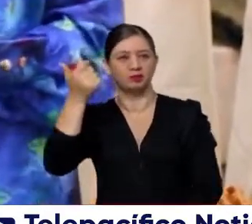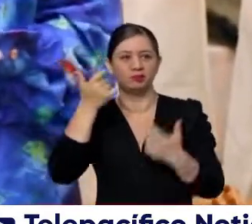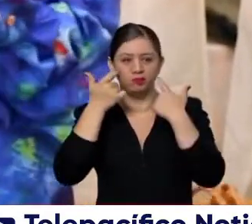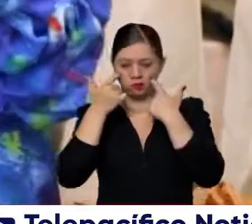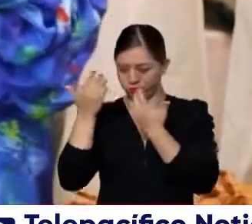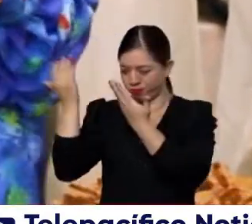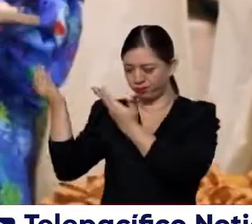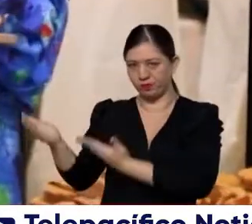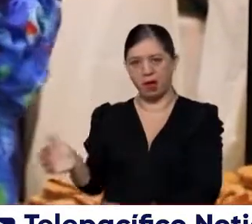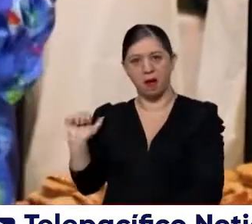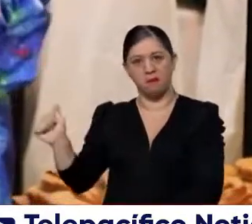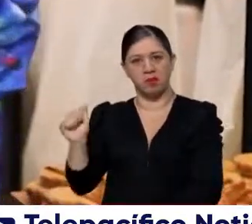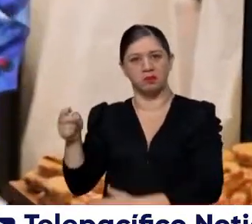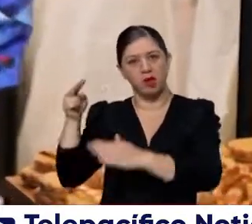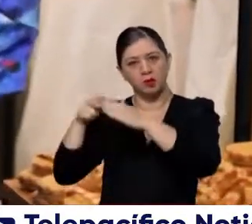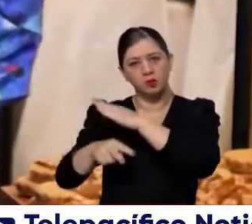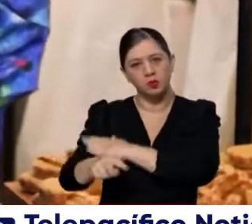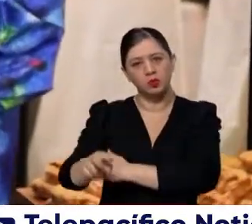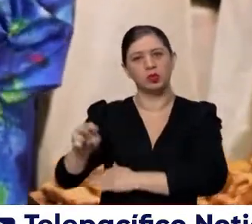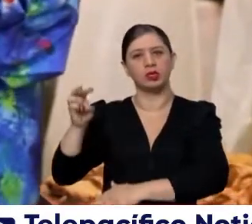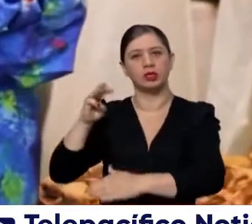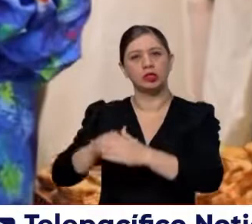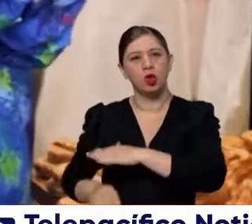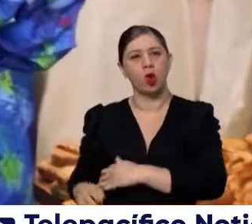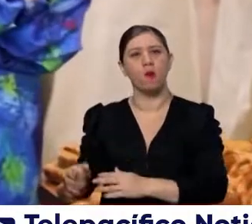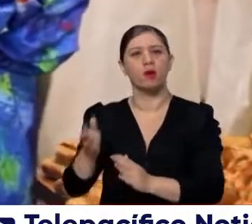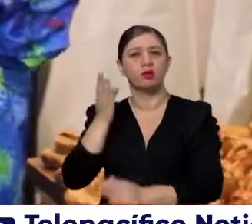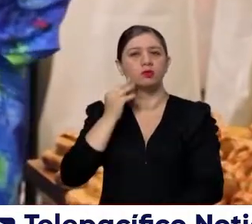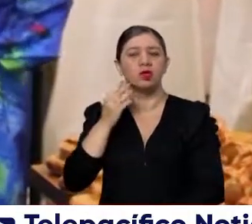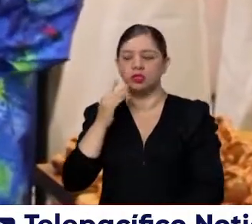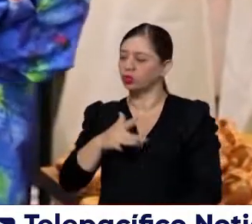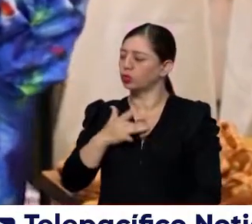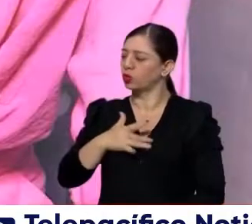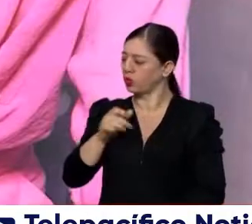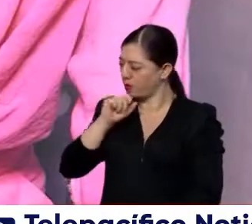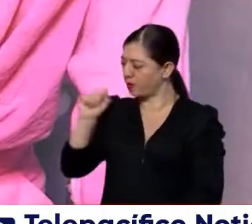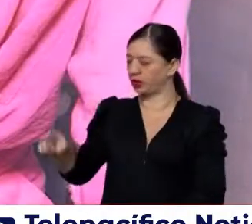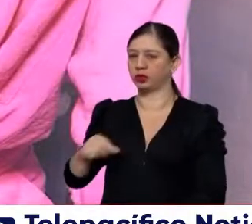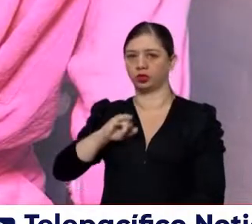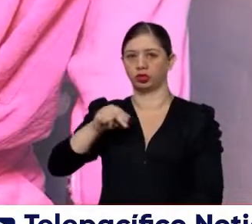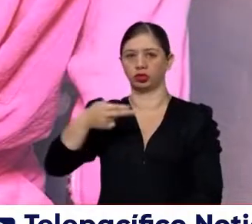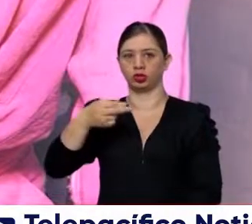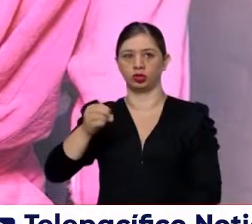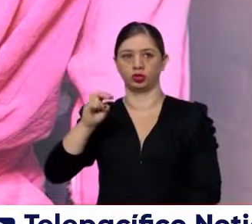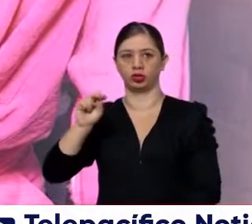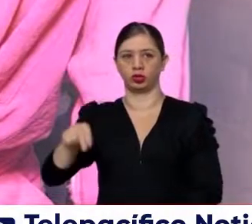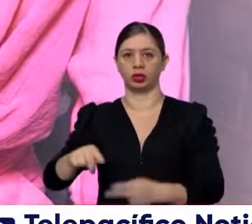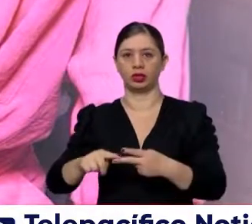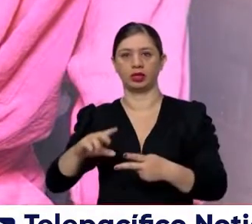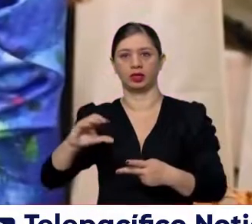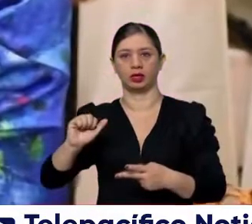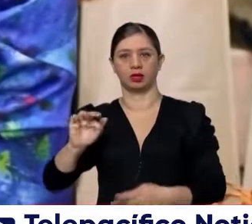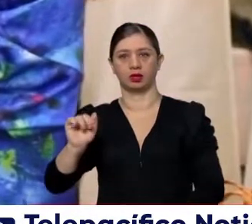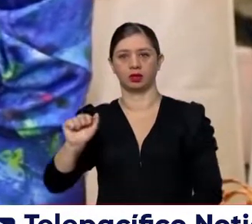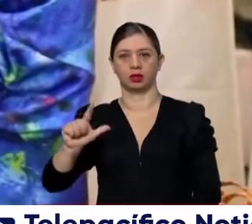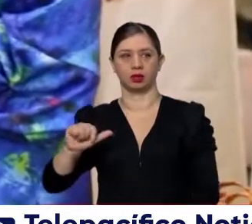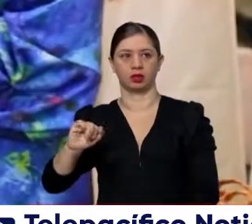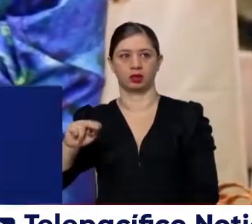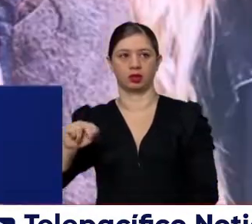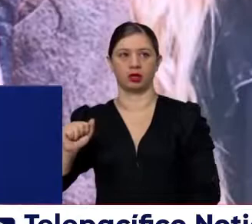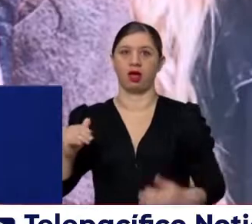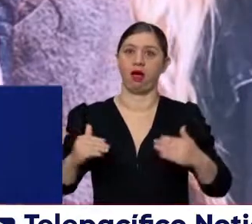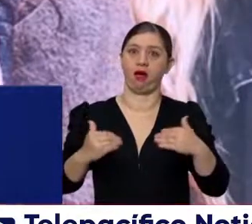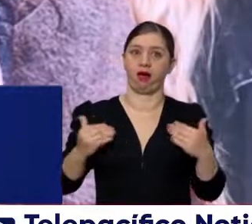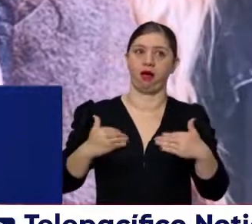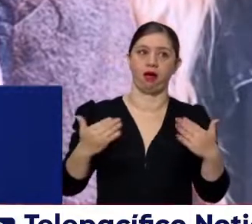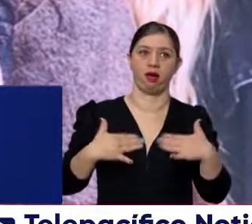que nos cuenten su visión, su trayectoria y cómo se sienten en este momento. Estoy con John y Catalina. Pues alegría, me siento